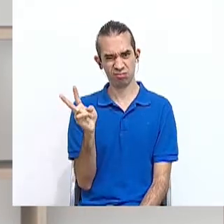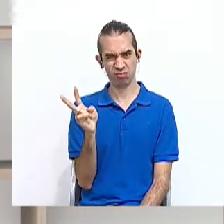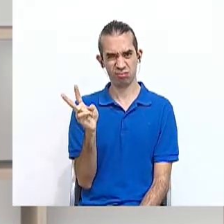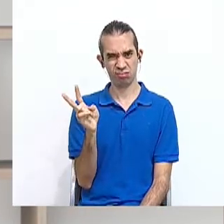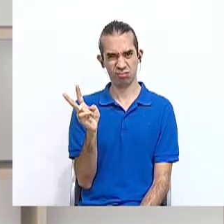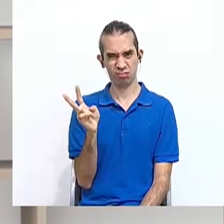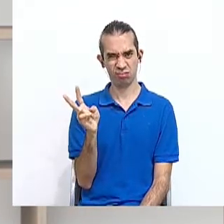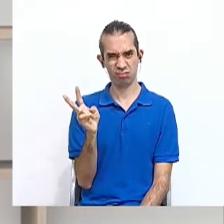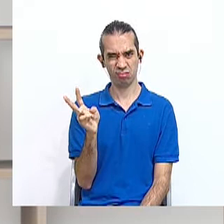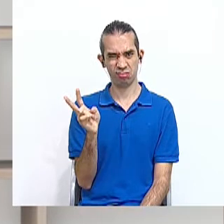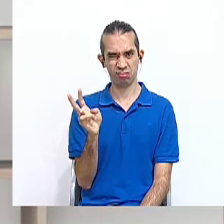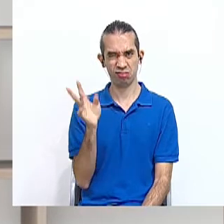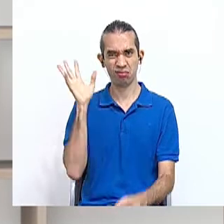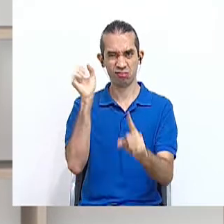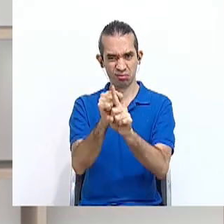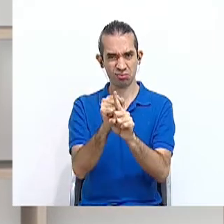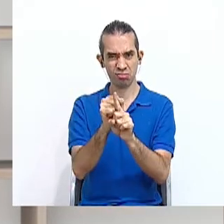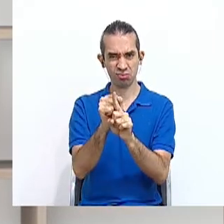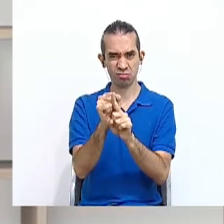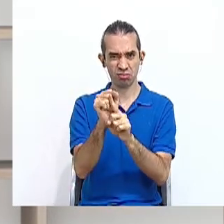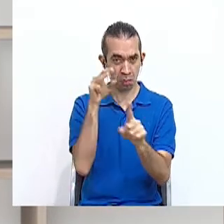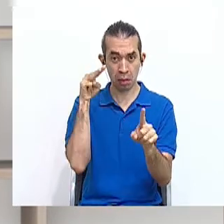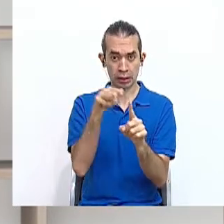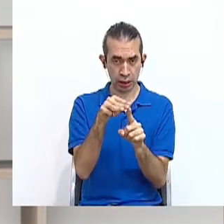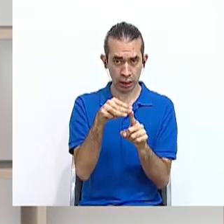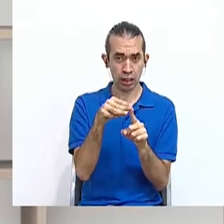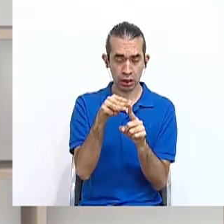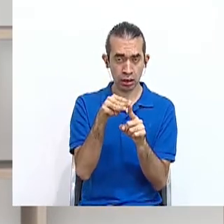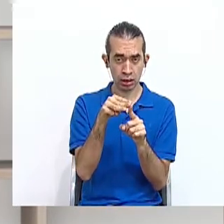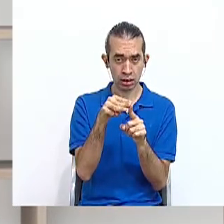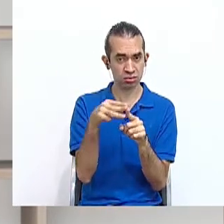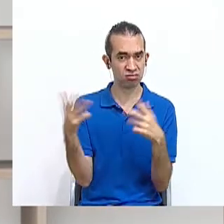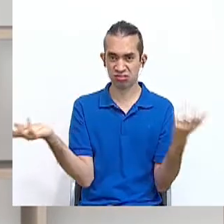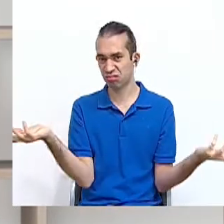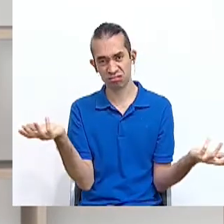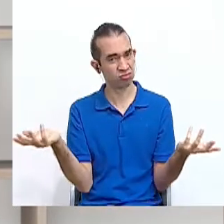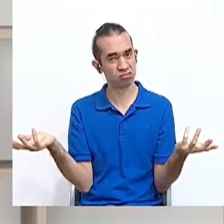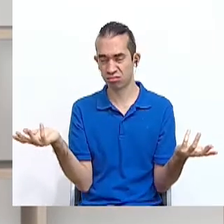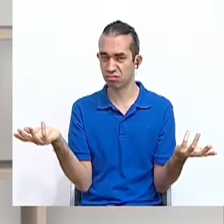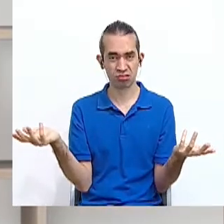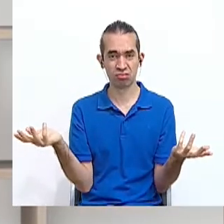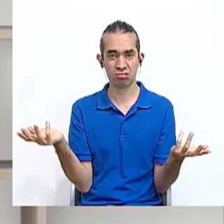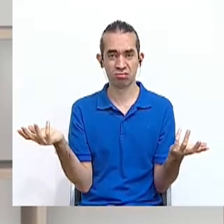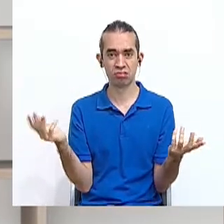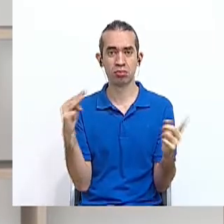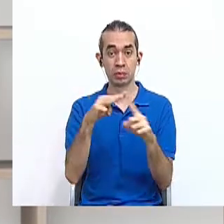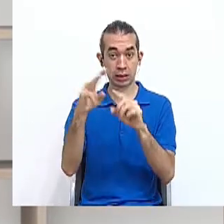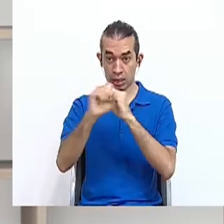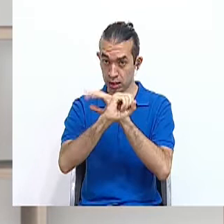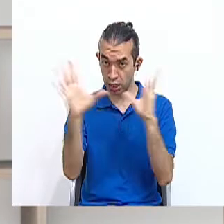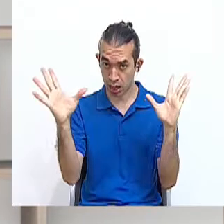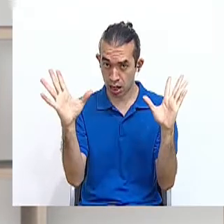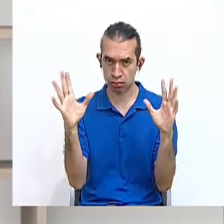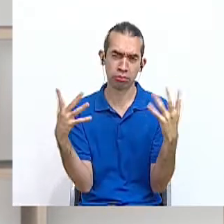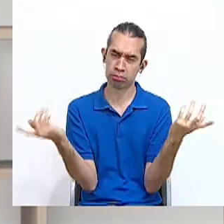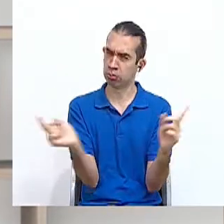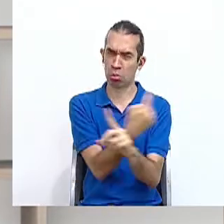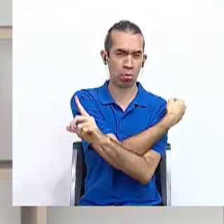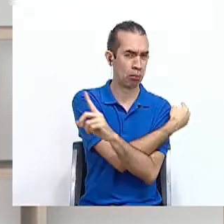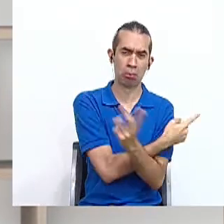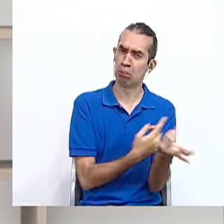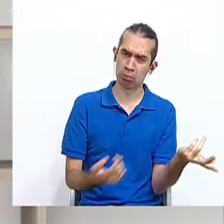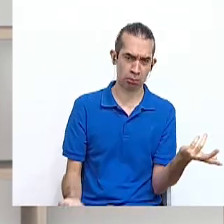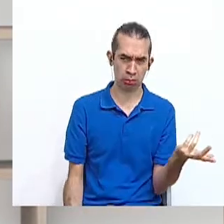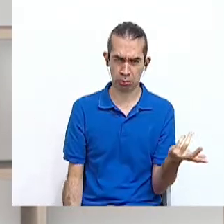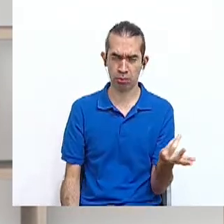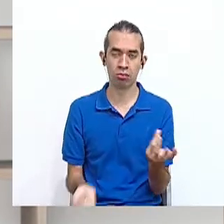Tiene la primera característica de emitir un mensaje. No, ¿verdad? Este mensaje es claro, mucho menos.